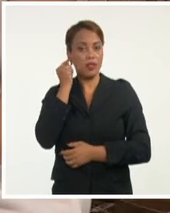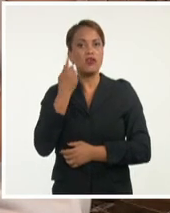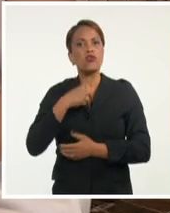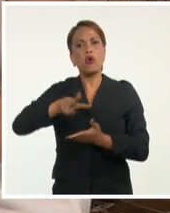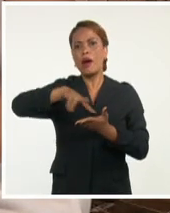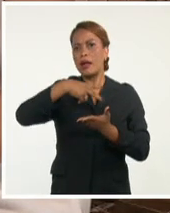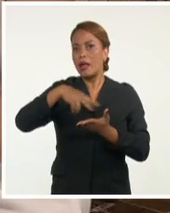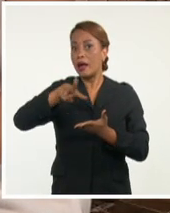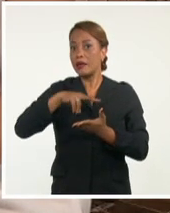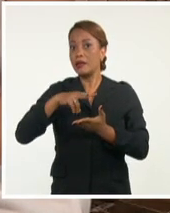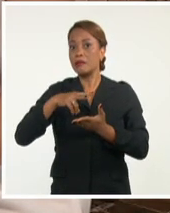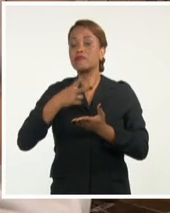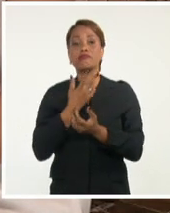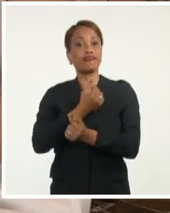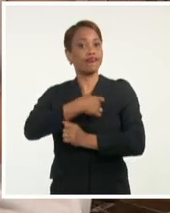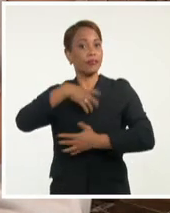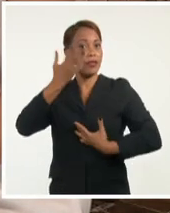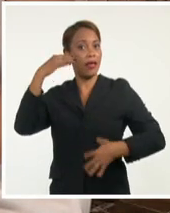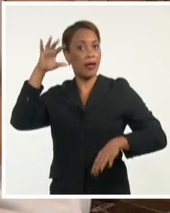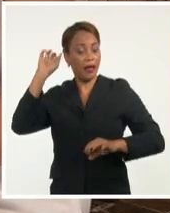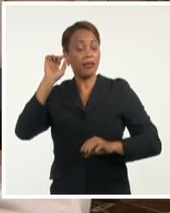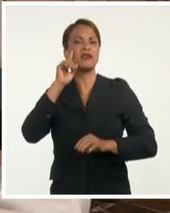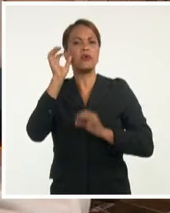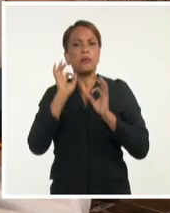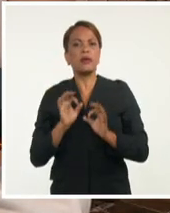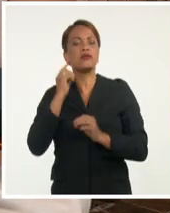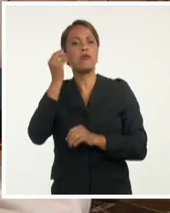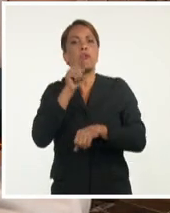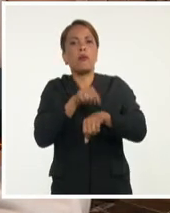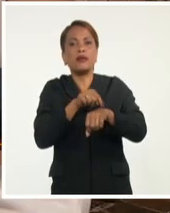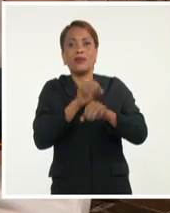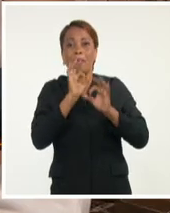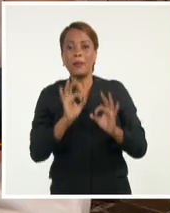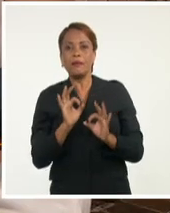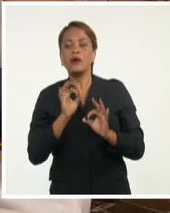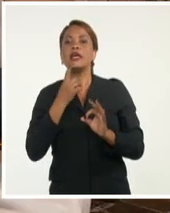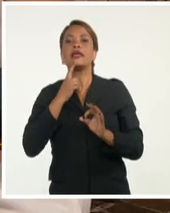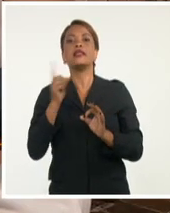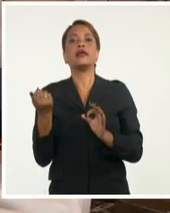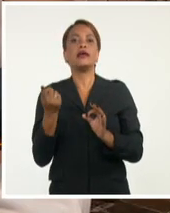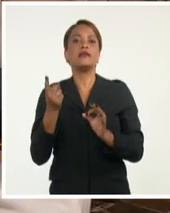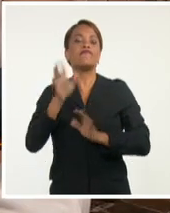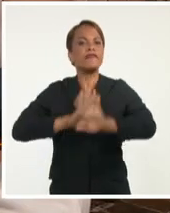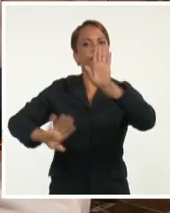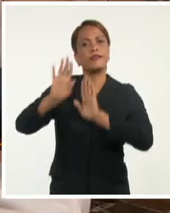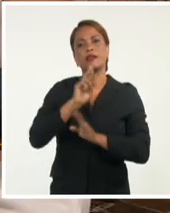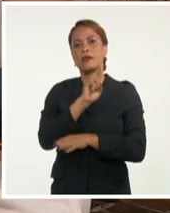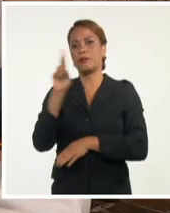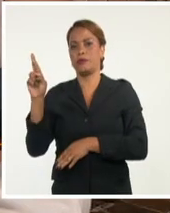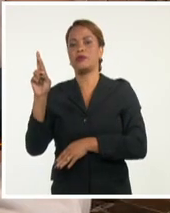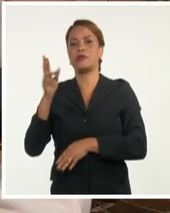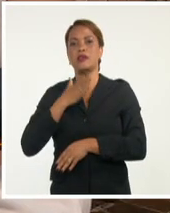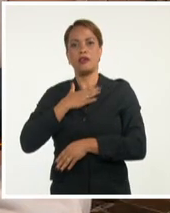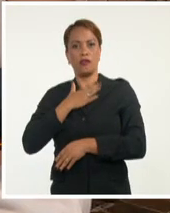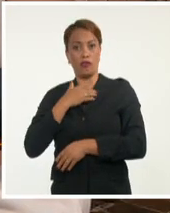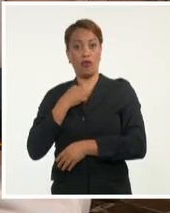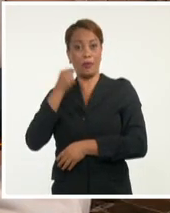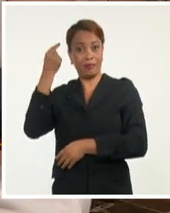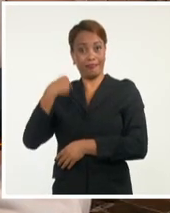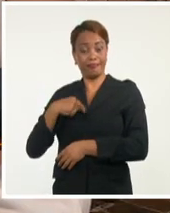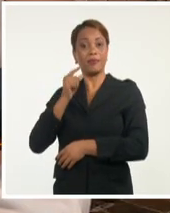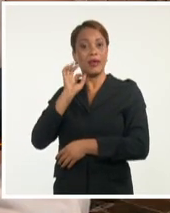las Artes, creo que son momentos de definición, que son momentos de firmeza. Y desde esa soberanía artística y